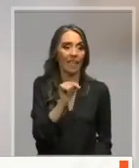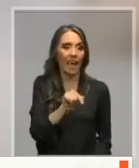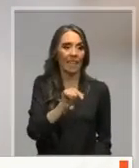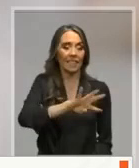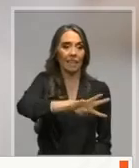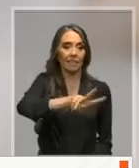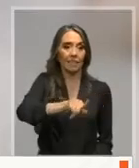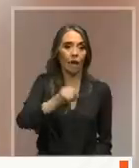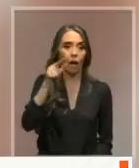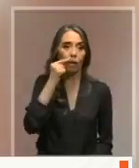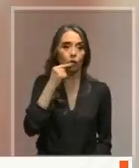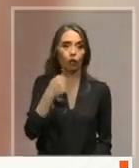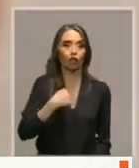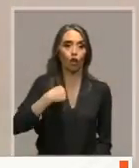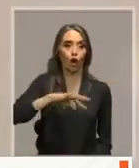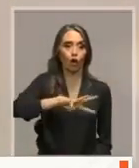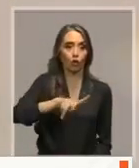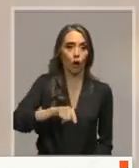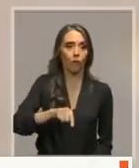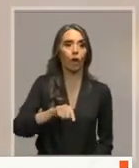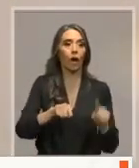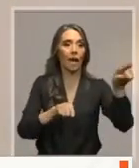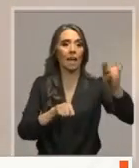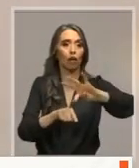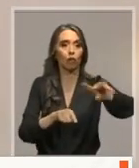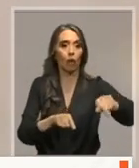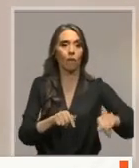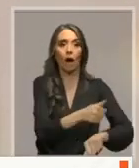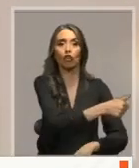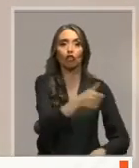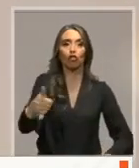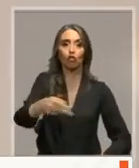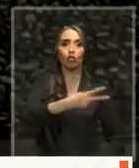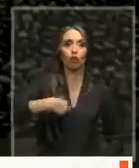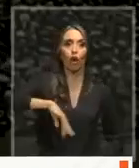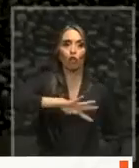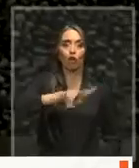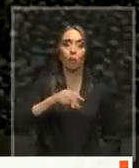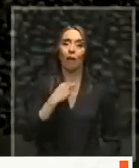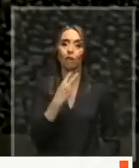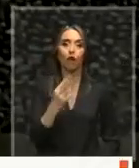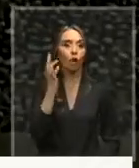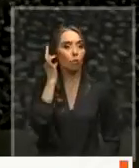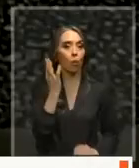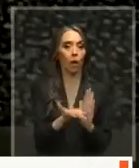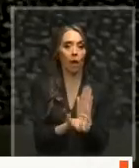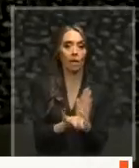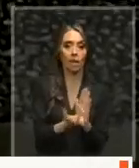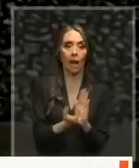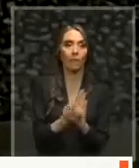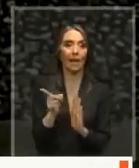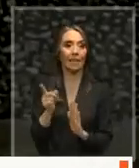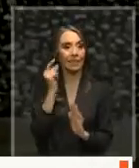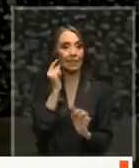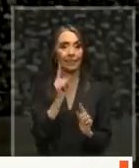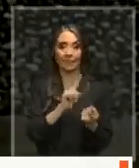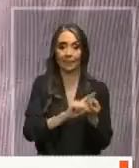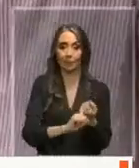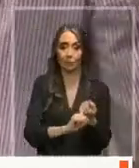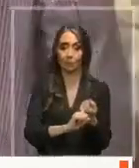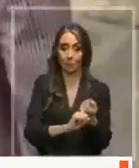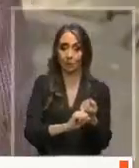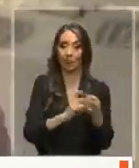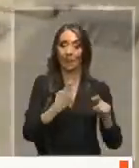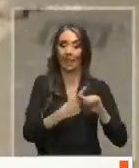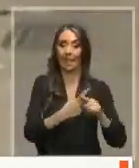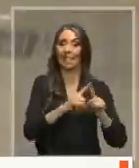él está robando, yo estoy robando, el otro está robando y todos estamos robando. Es la voz de Daisuris Vázquez, la